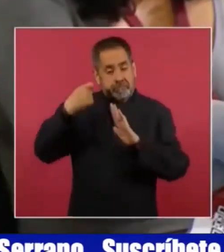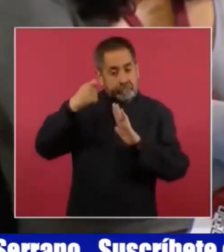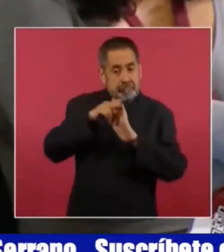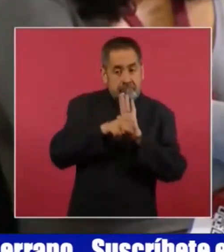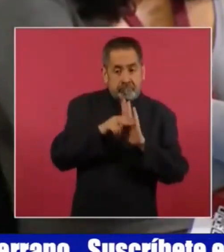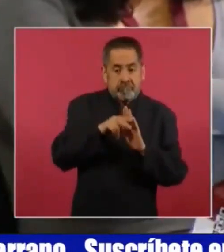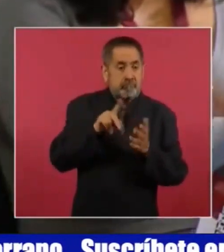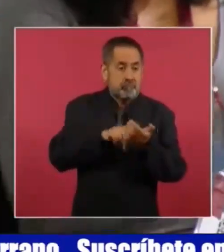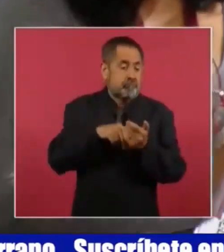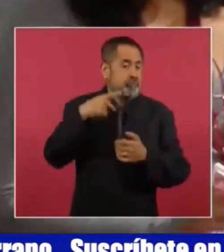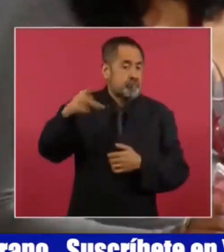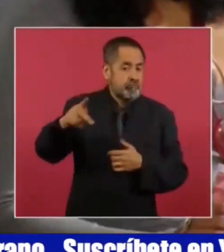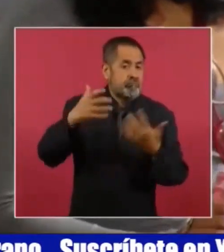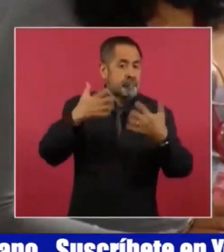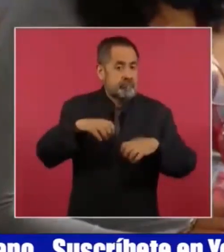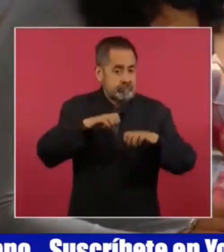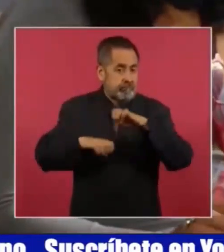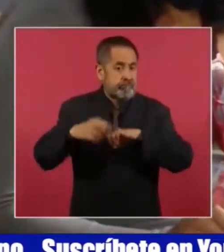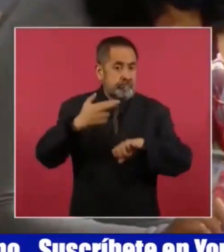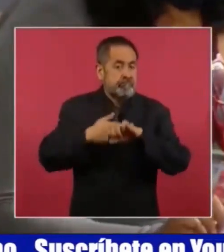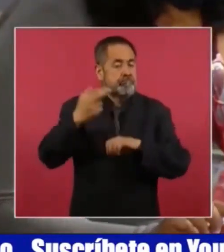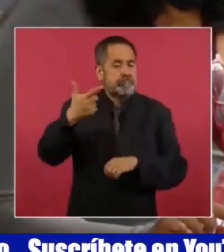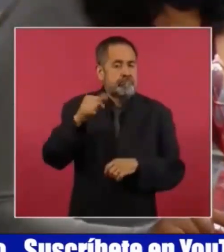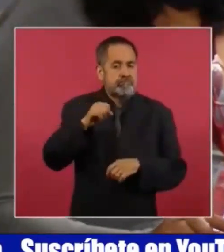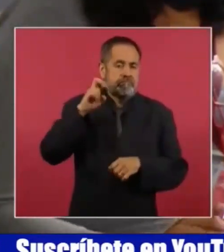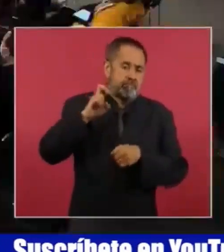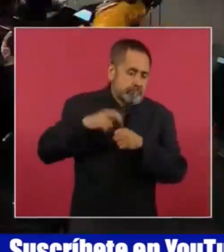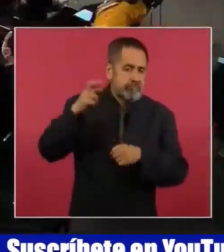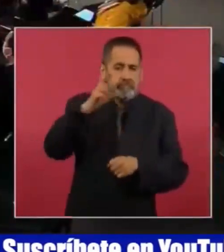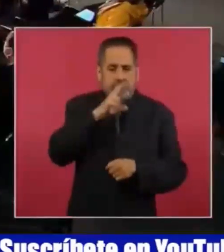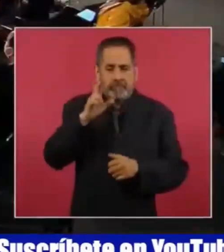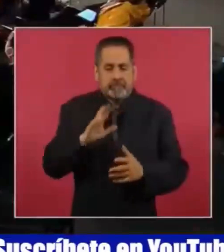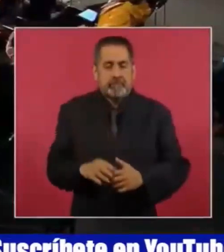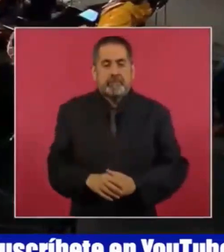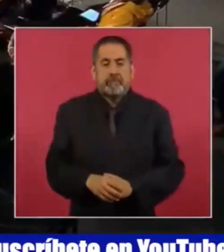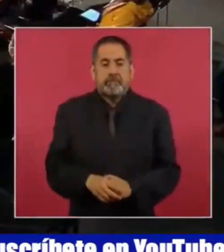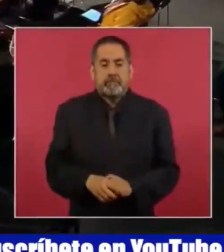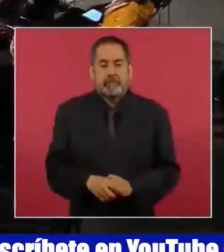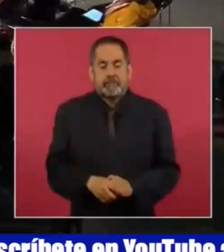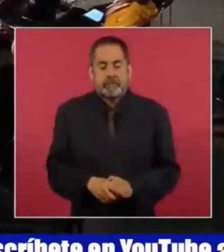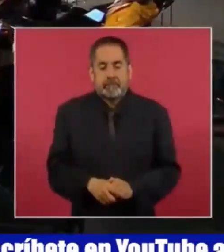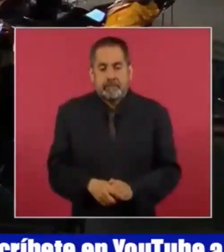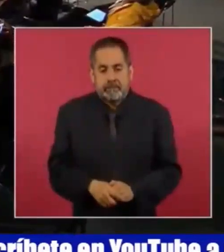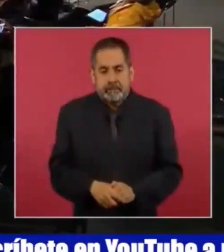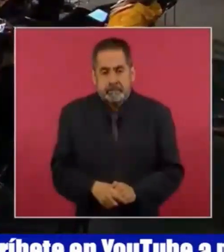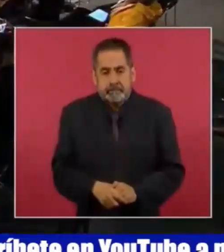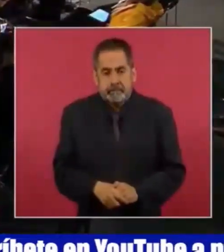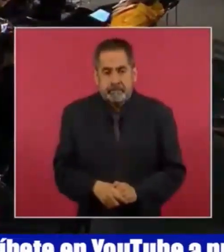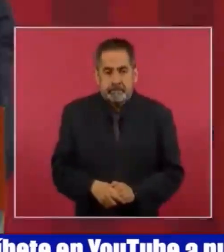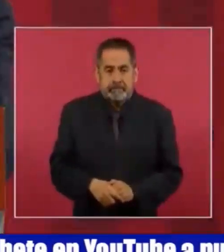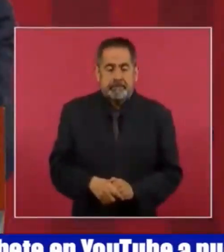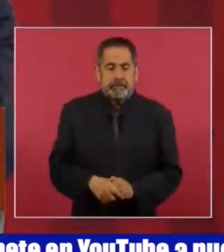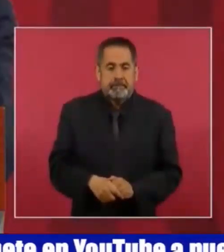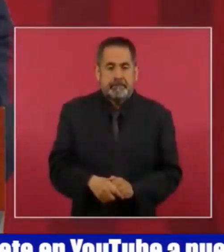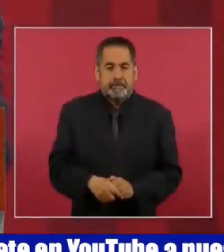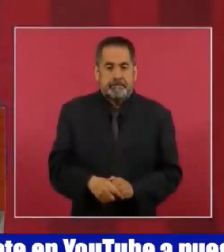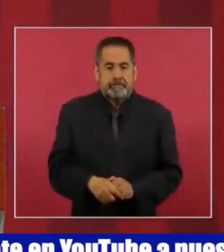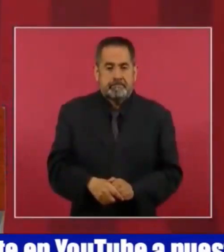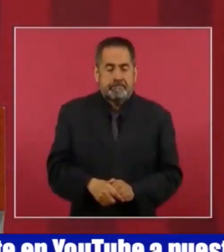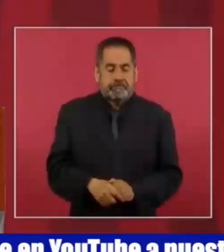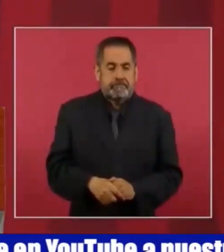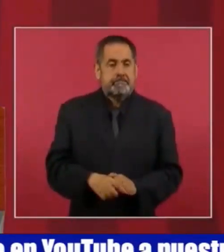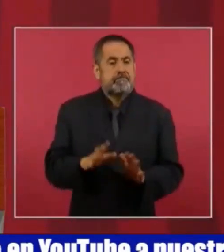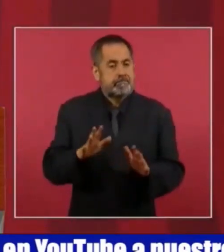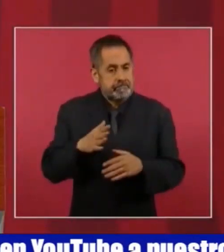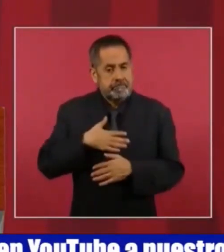se atribuía a esta empresa energética. ¿Cuál sería su opinión sobre esto? Pues mi opinión es